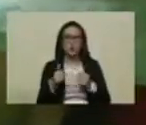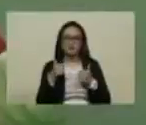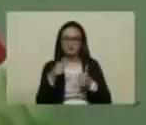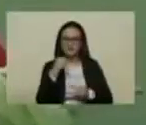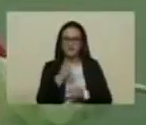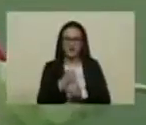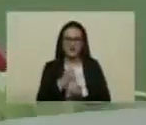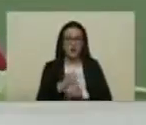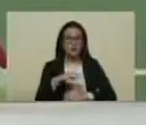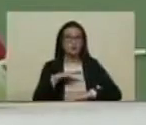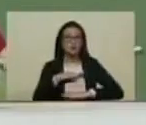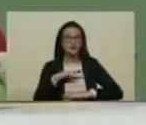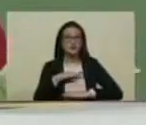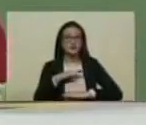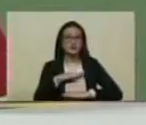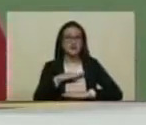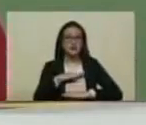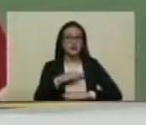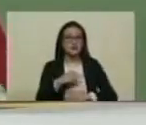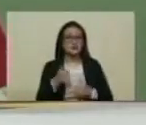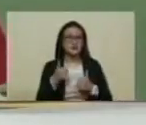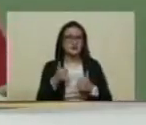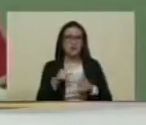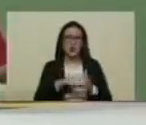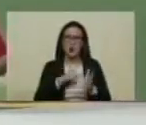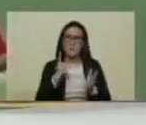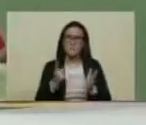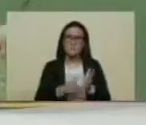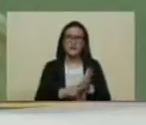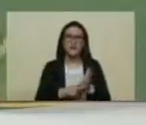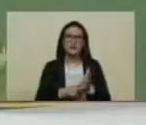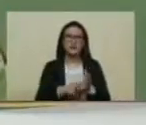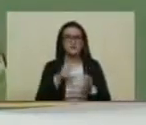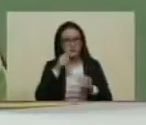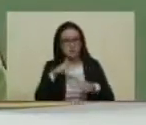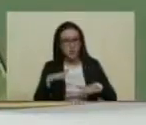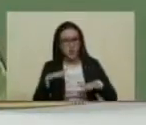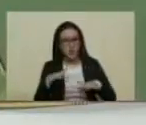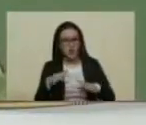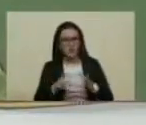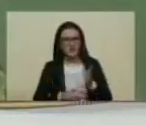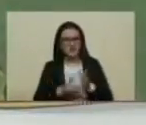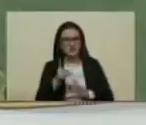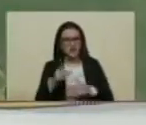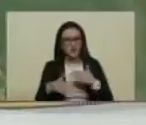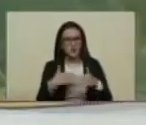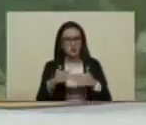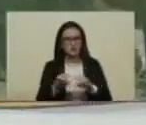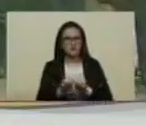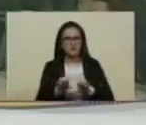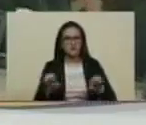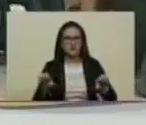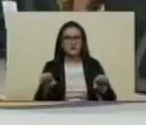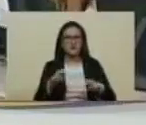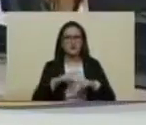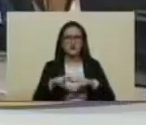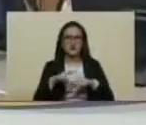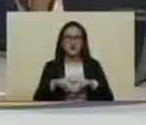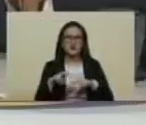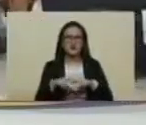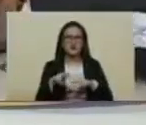eficiente y suficientemente para ese bienestar y ese desarrollo del proceso educativo